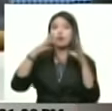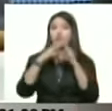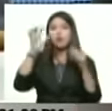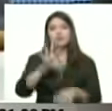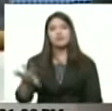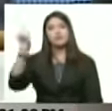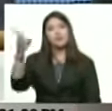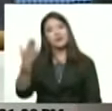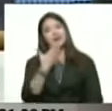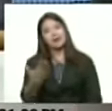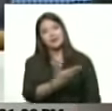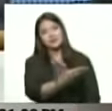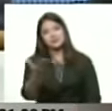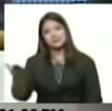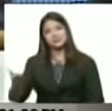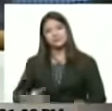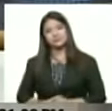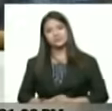Muchas gracias.